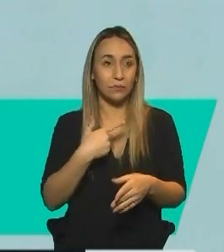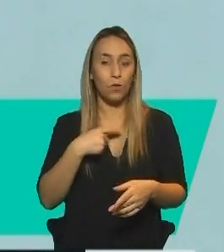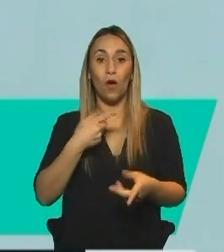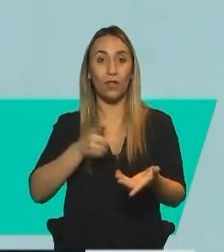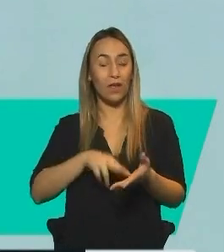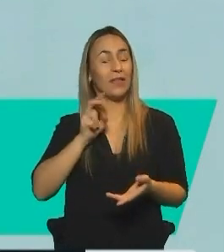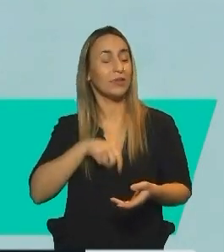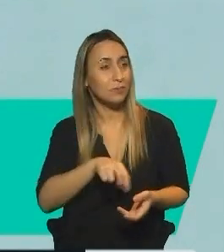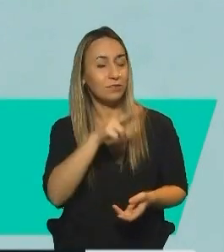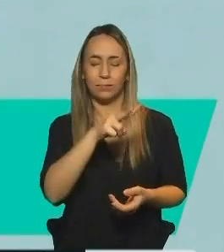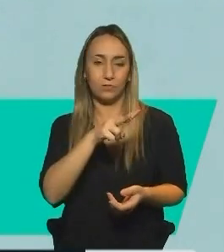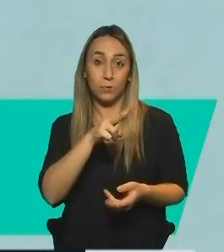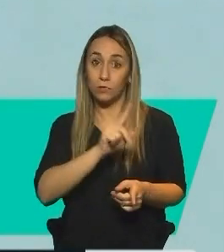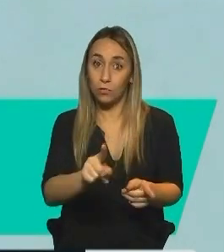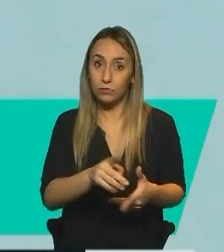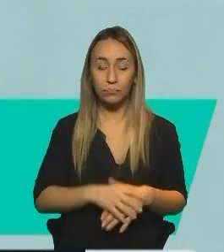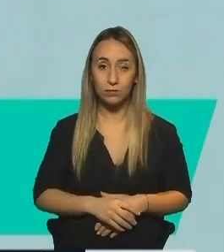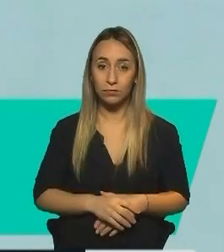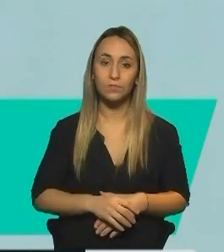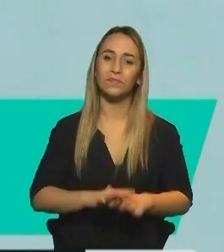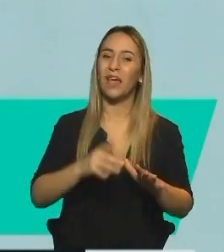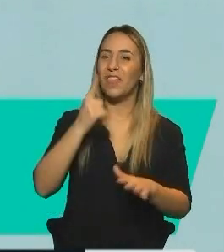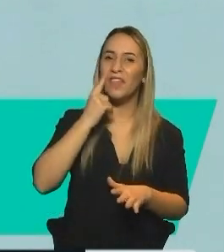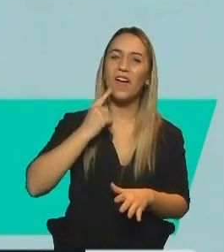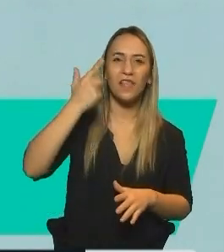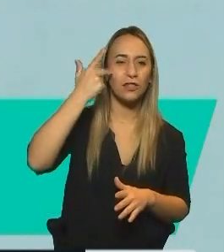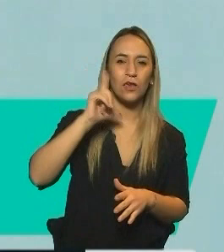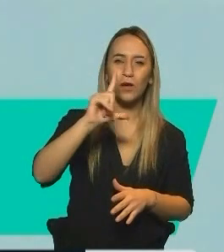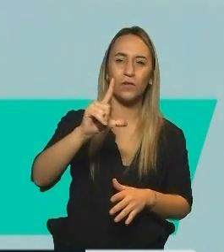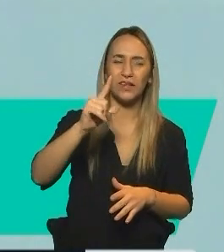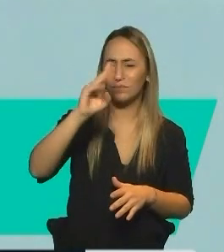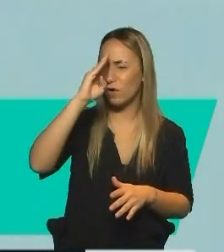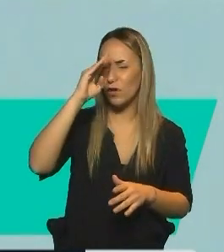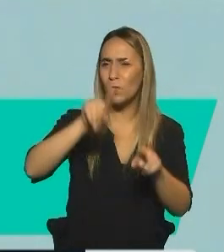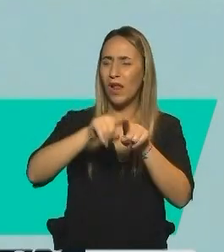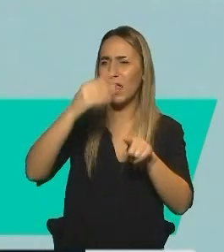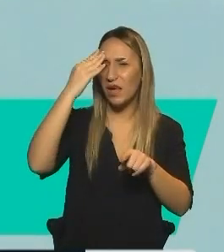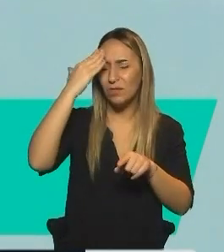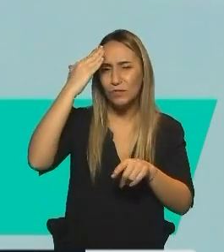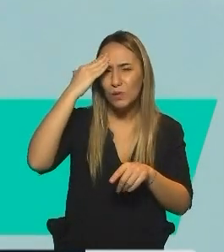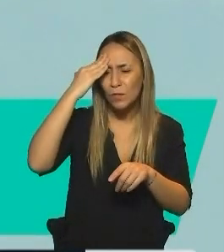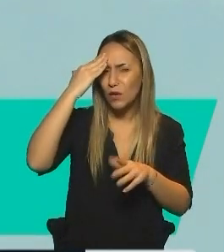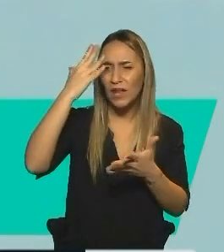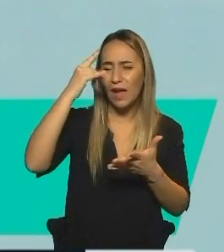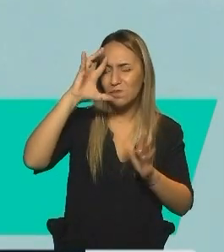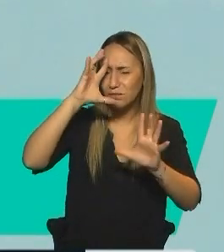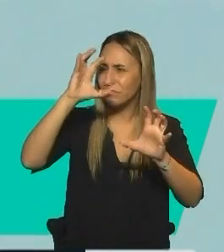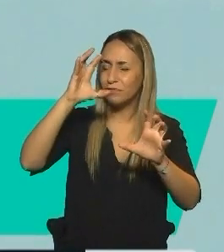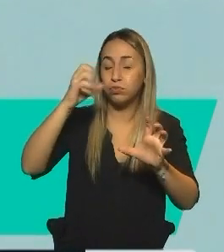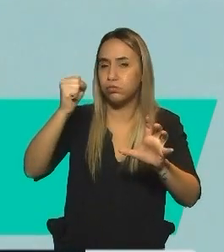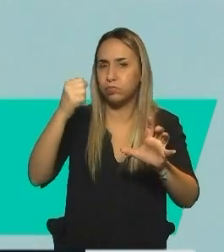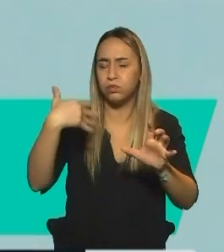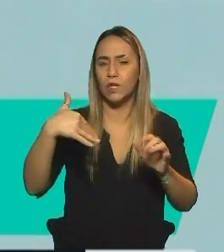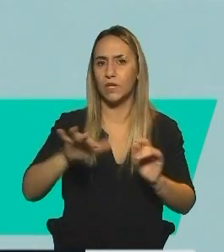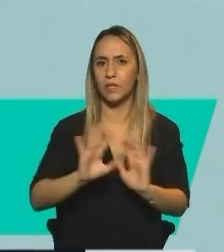Ya el 18 de julio es mucho recuerdo, es demasiado recuerdo. Y se vive, se